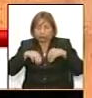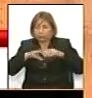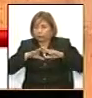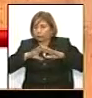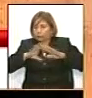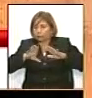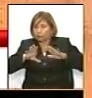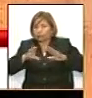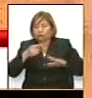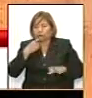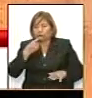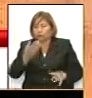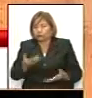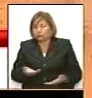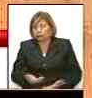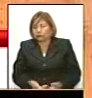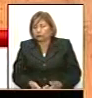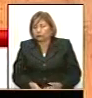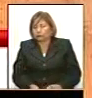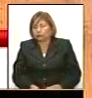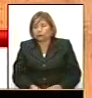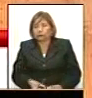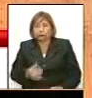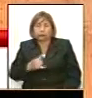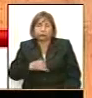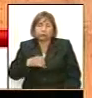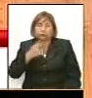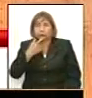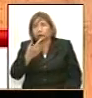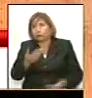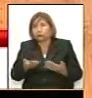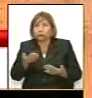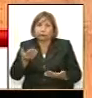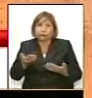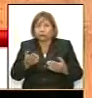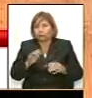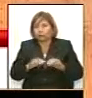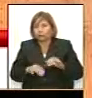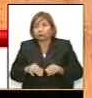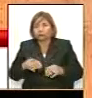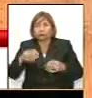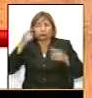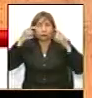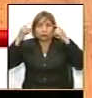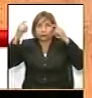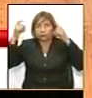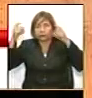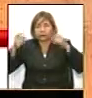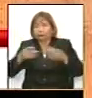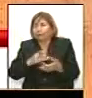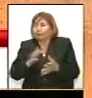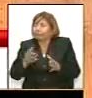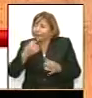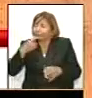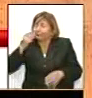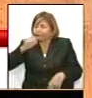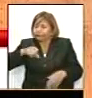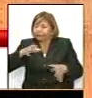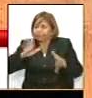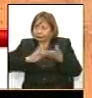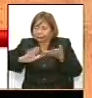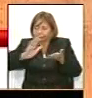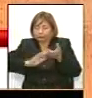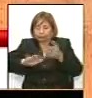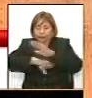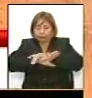me voy a decir, oye, no fui yo o estaba de repente en las nubes. Simplemente sí, ya, perdón,